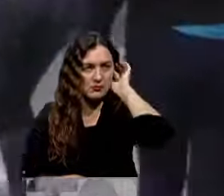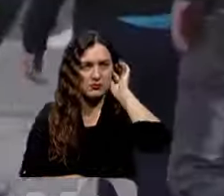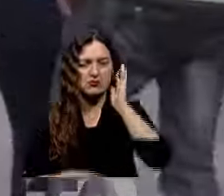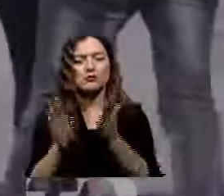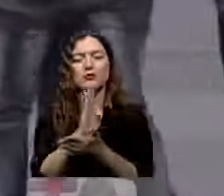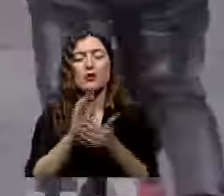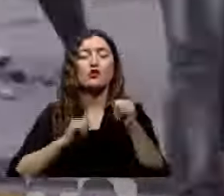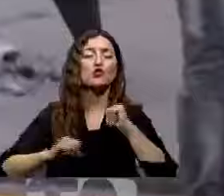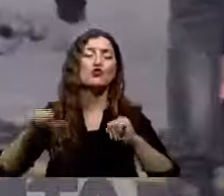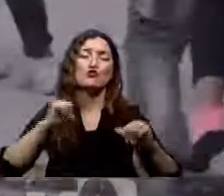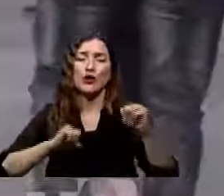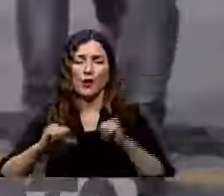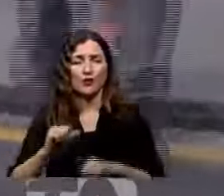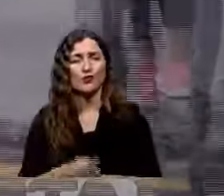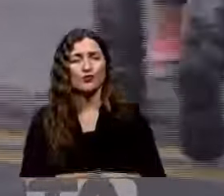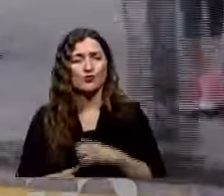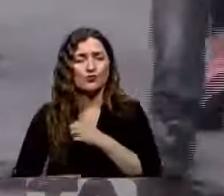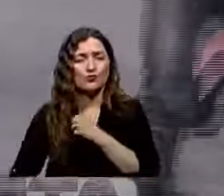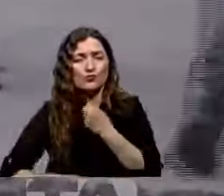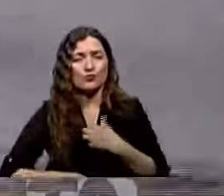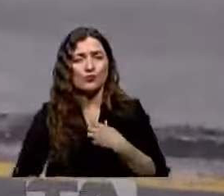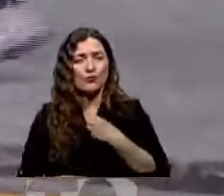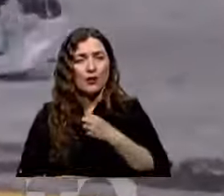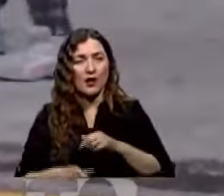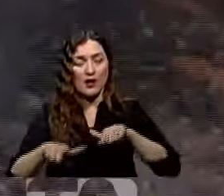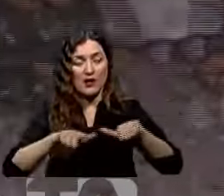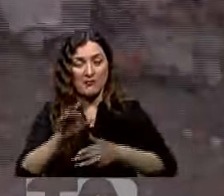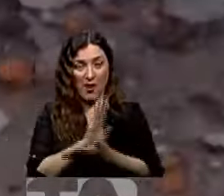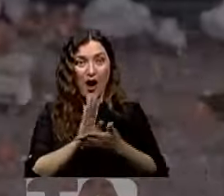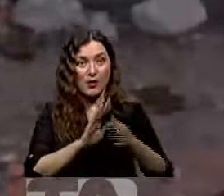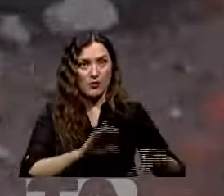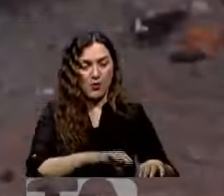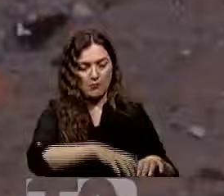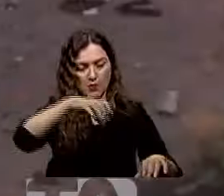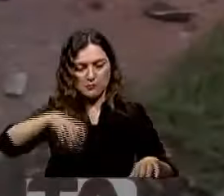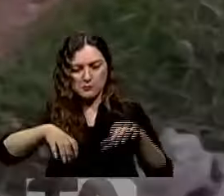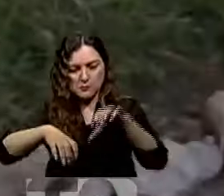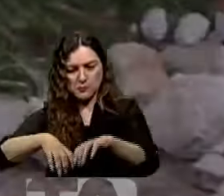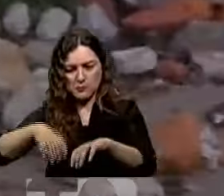Aquí donde estamos en este momento, levantaron los bloques para poder hacer barricadas y hacer